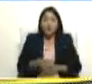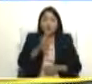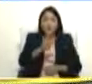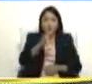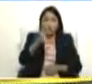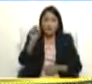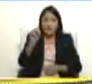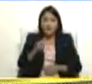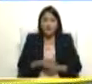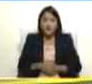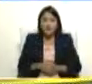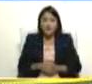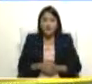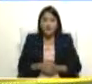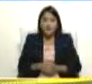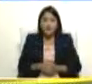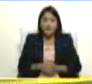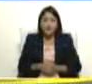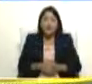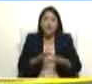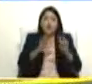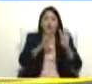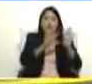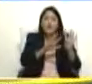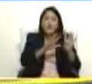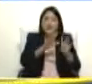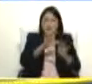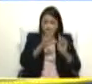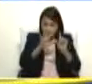9.948.430, con un